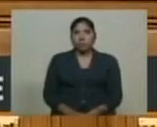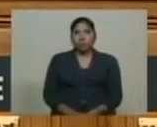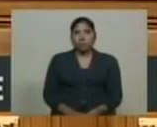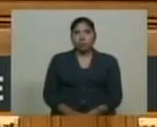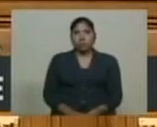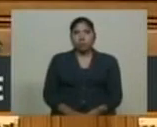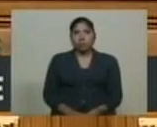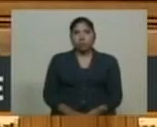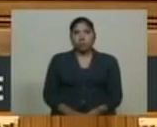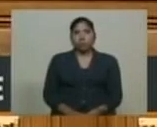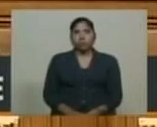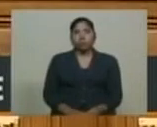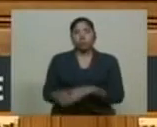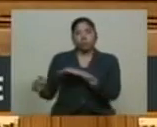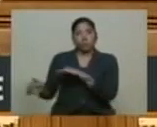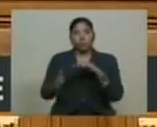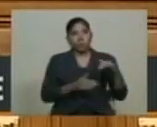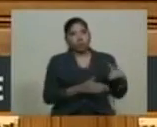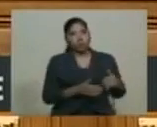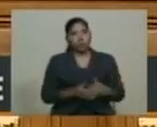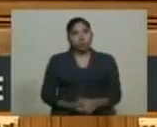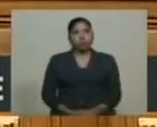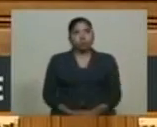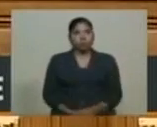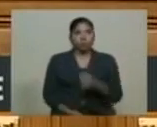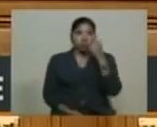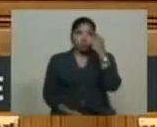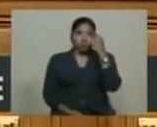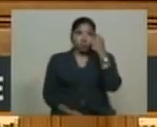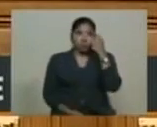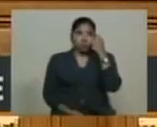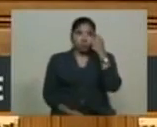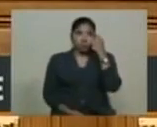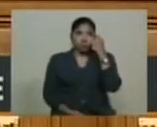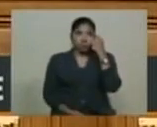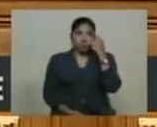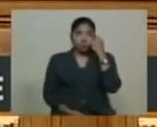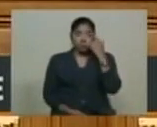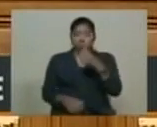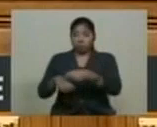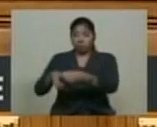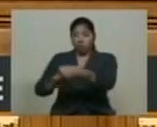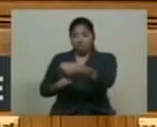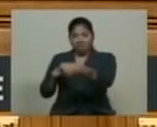En otra oportunidad dijimos que el Acta de Independencia es letra viva,